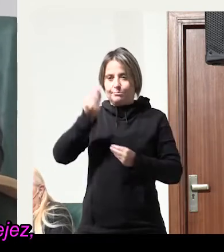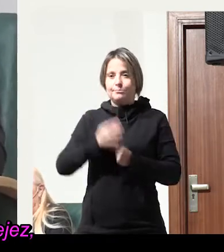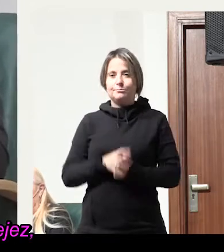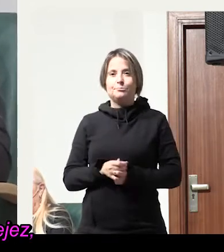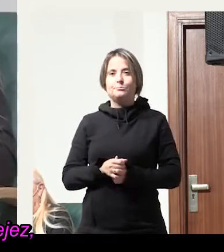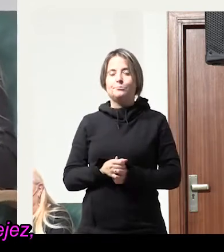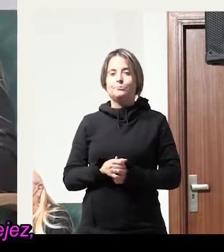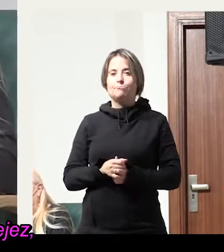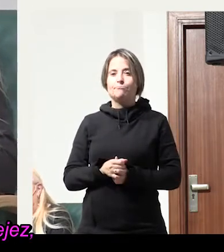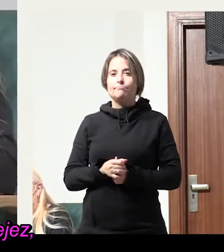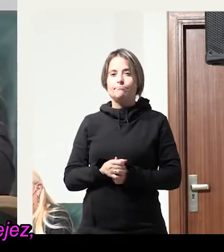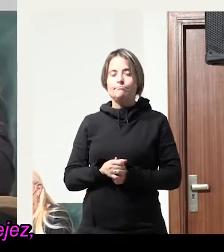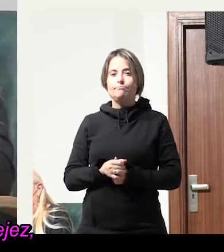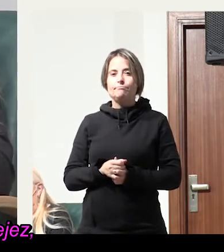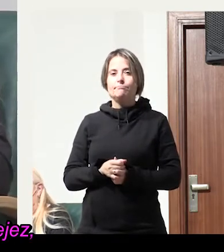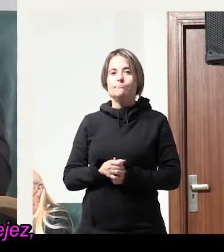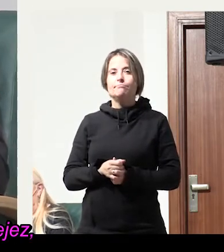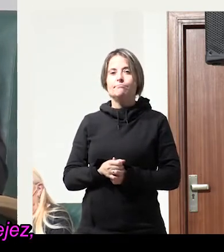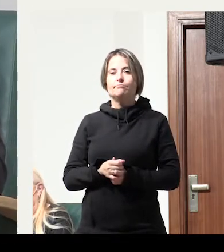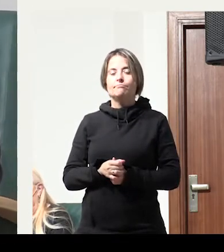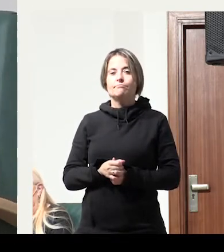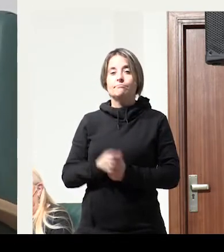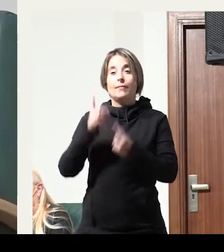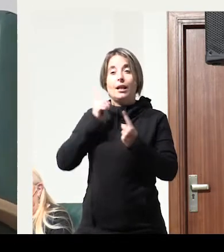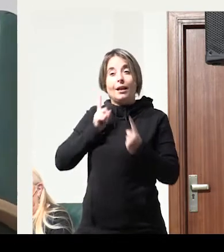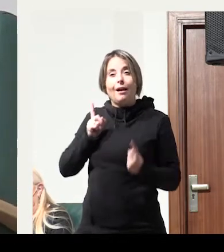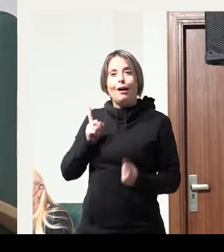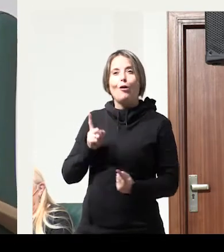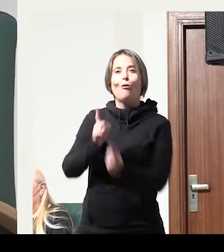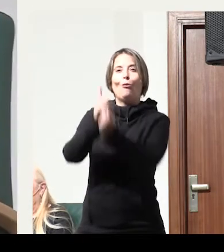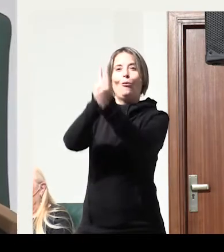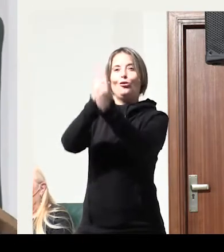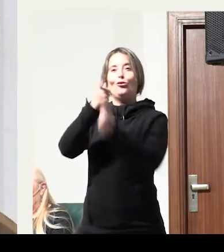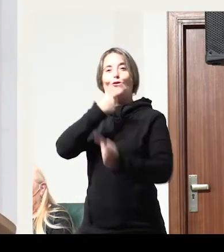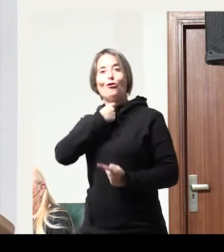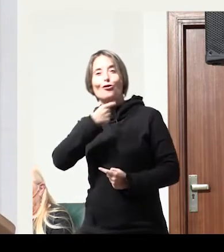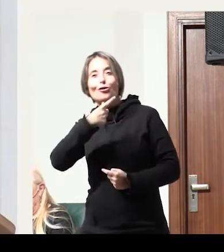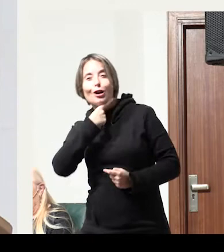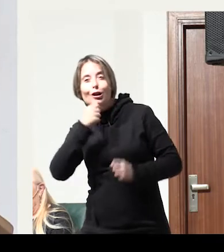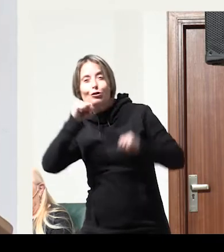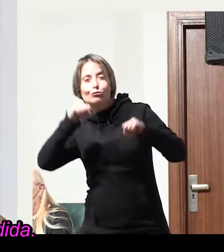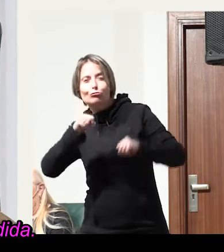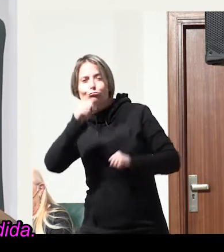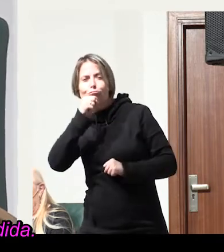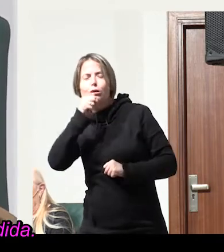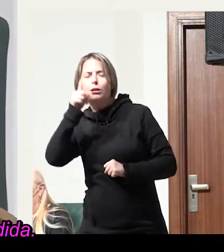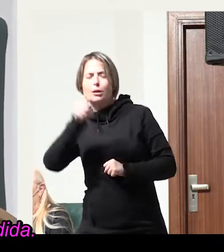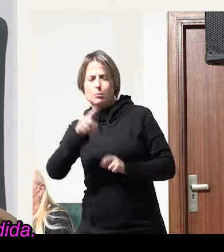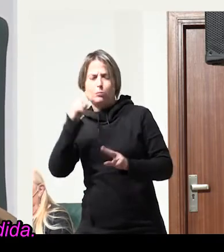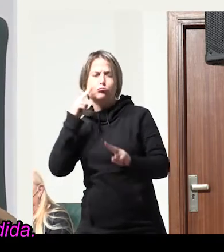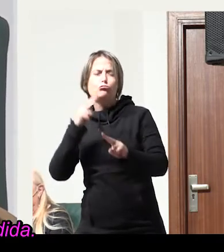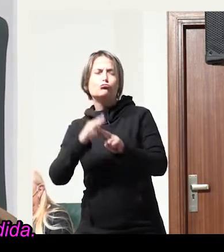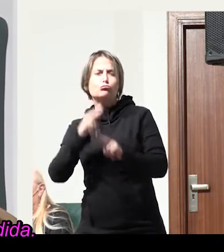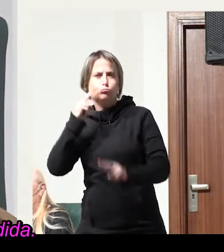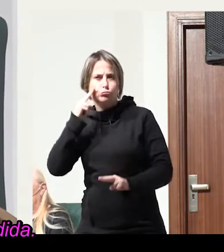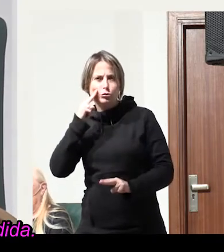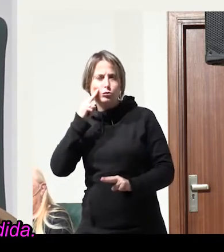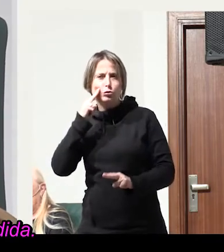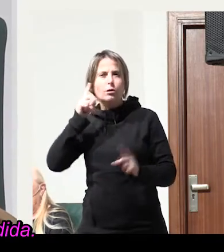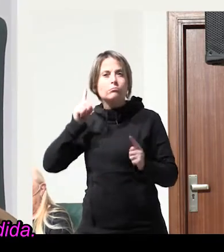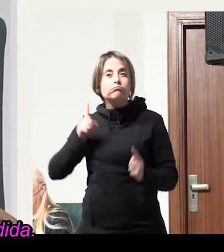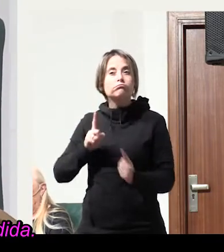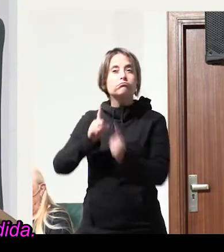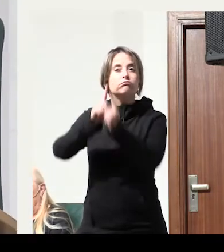El encuentro es cómico en la vejez, al tiempo que trágico, abierto a la grandeza de